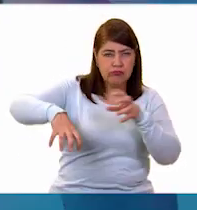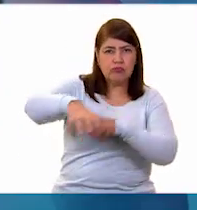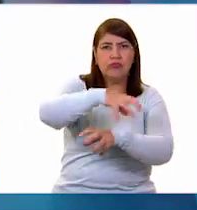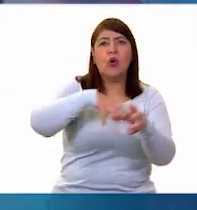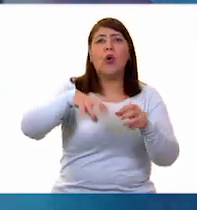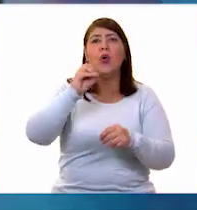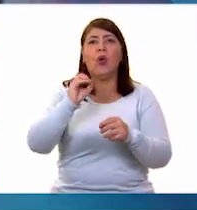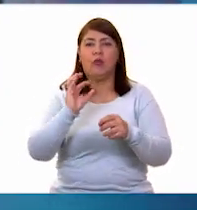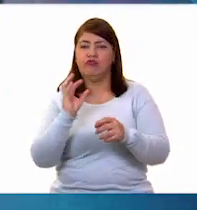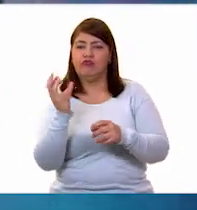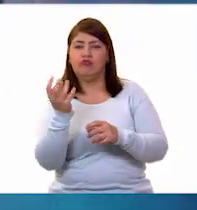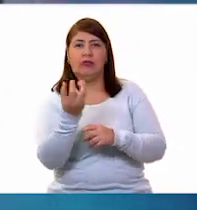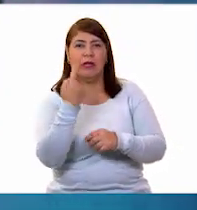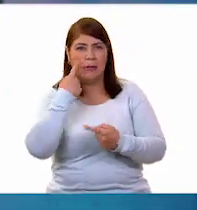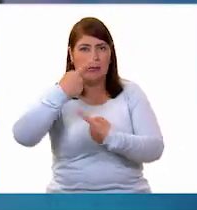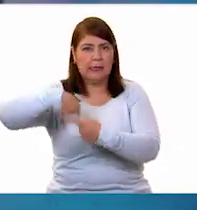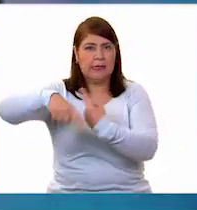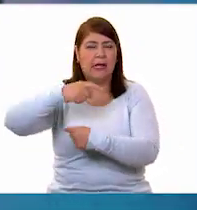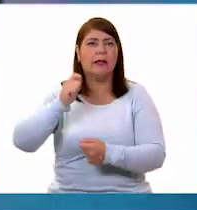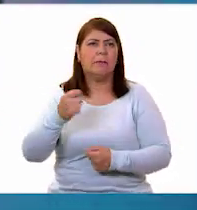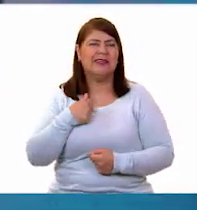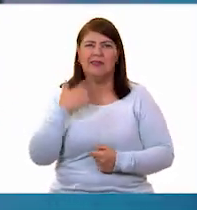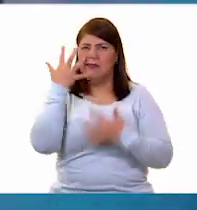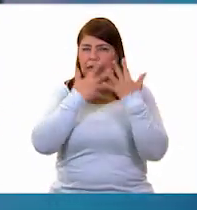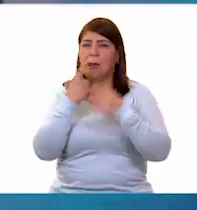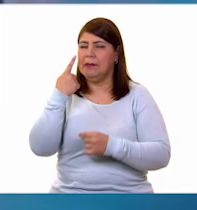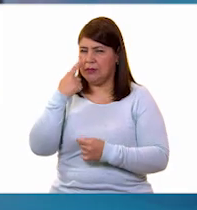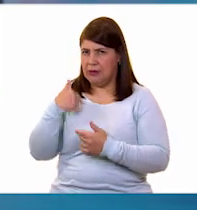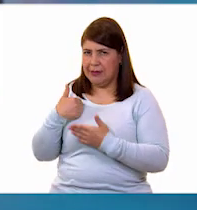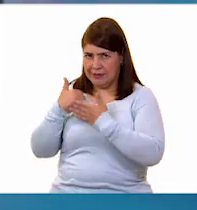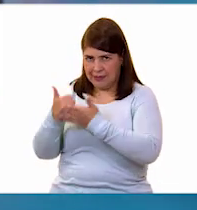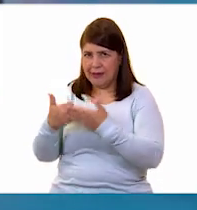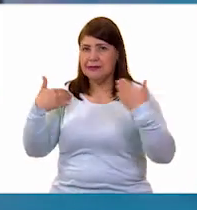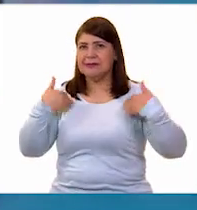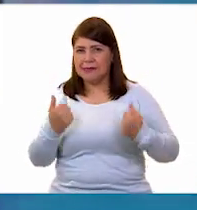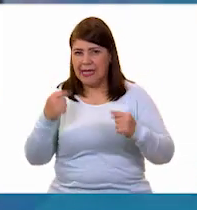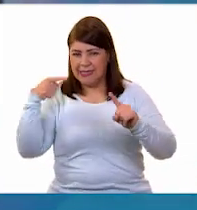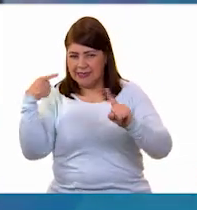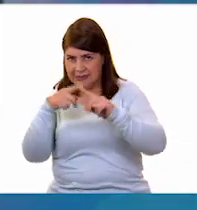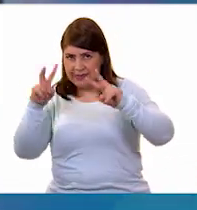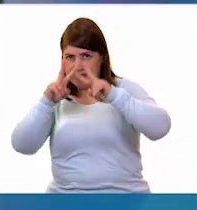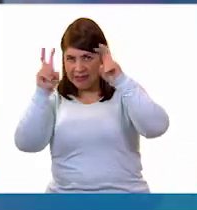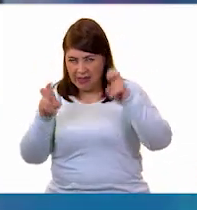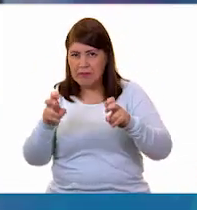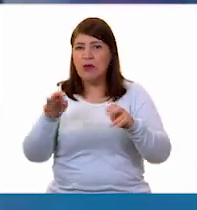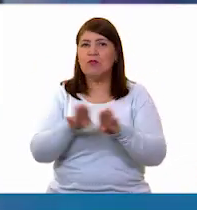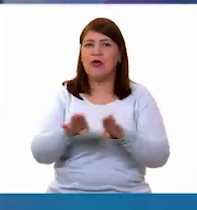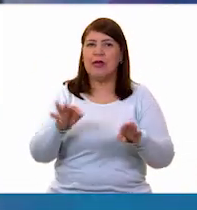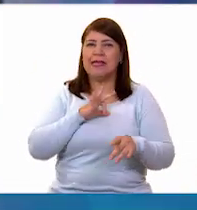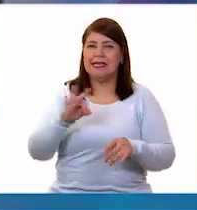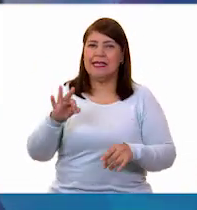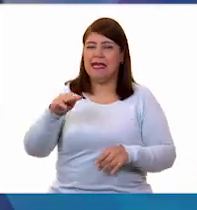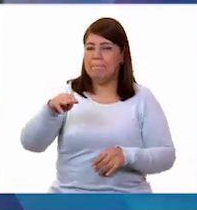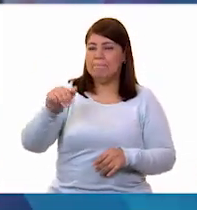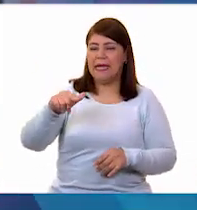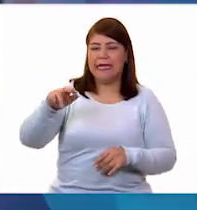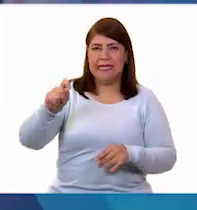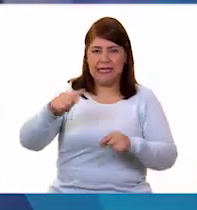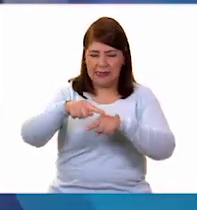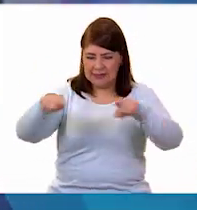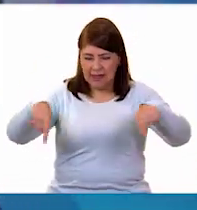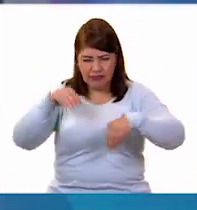confundo. Está muy fácil, no te preocupes. Yo te voy a ayudar a que comprendas mejor este tema mediante una maqueta que será muy fácil de